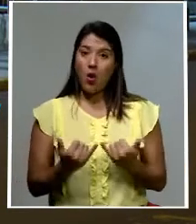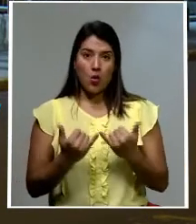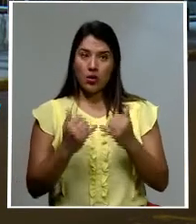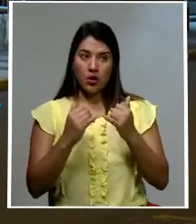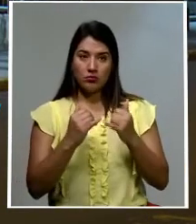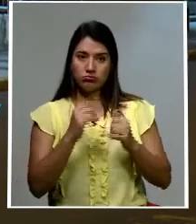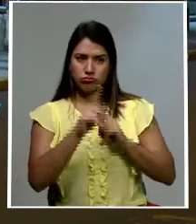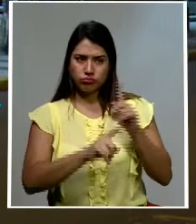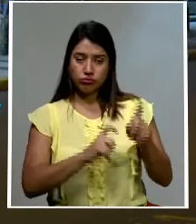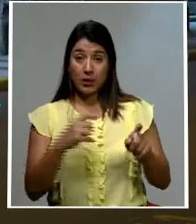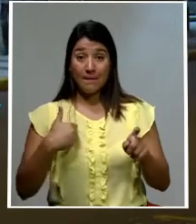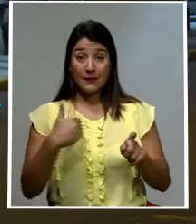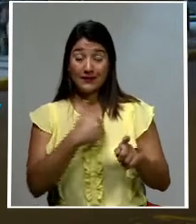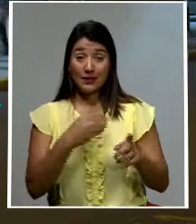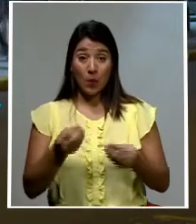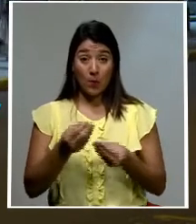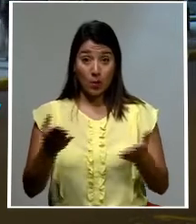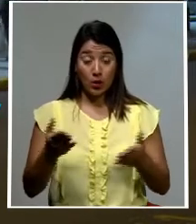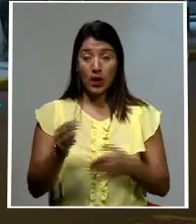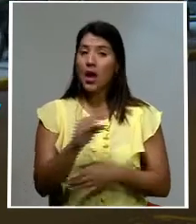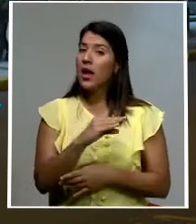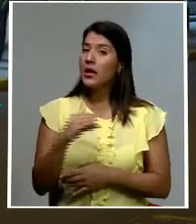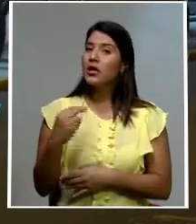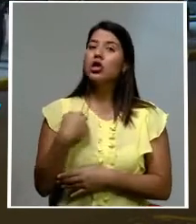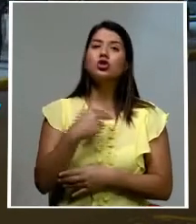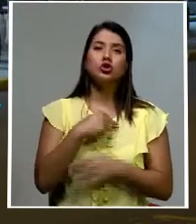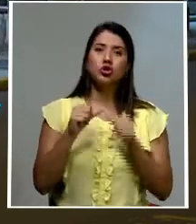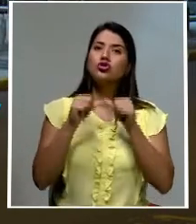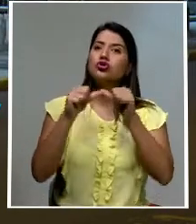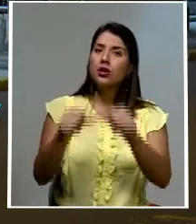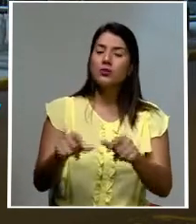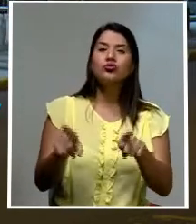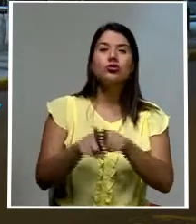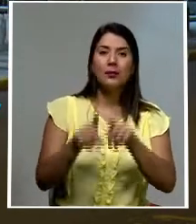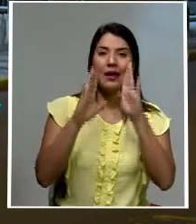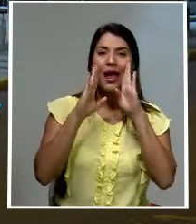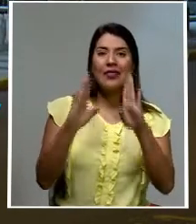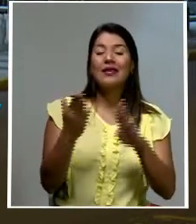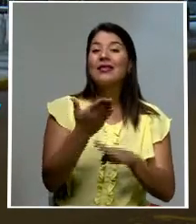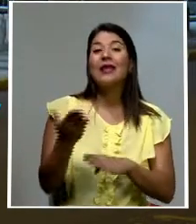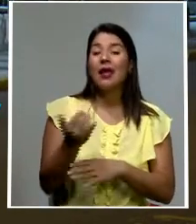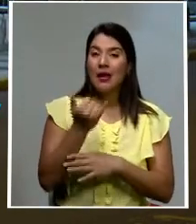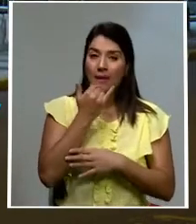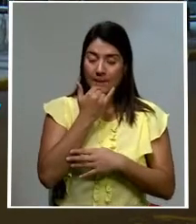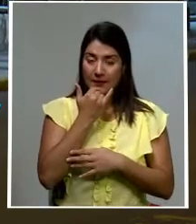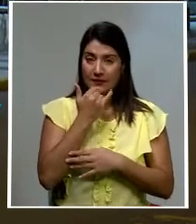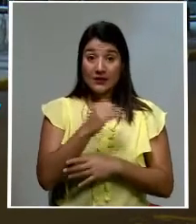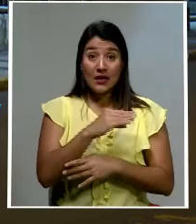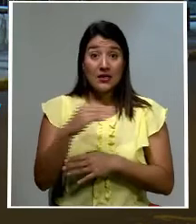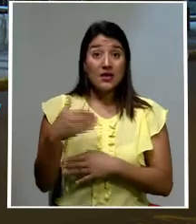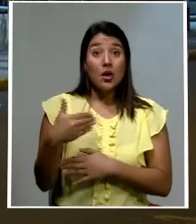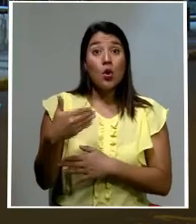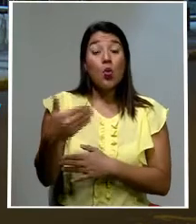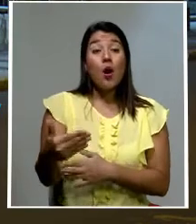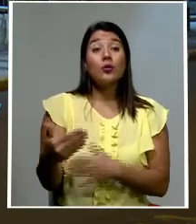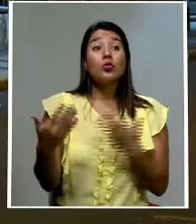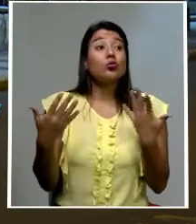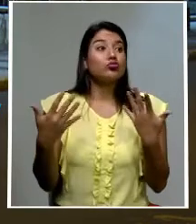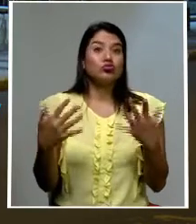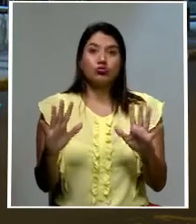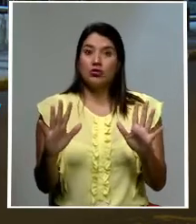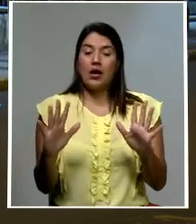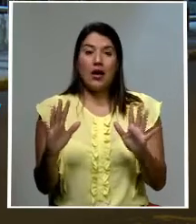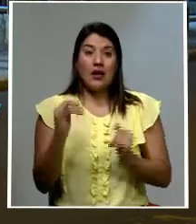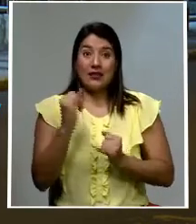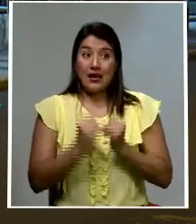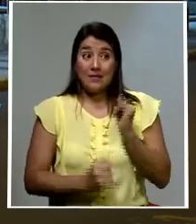Público y estaremos al tanto también de lo que se resuelva, y por supuesto cuando ya se dé algo después